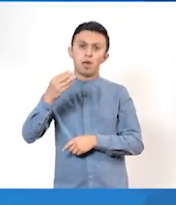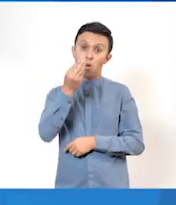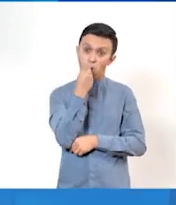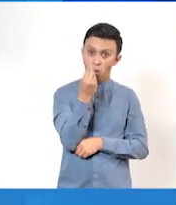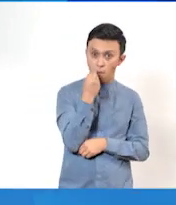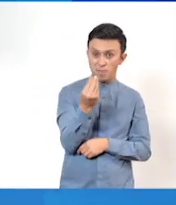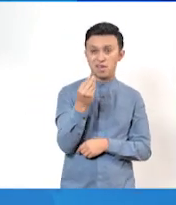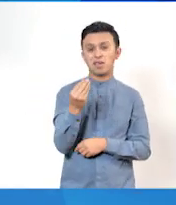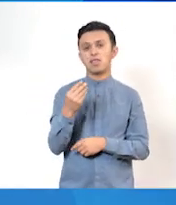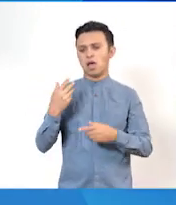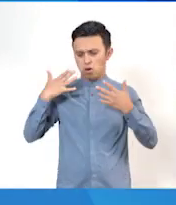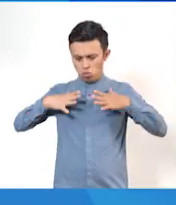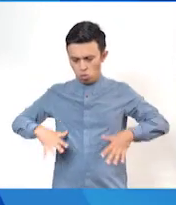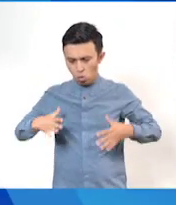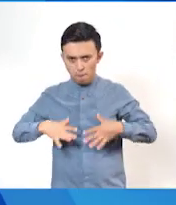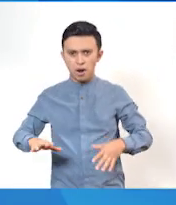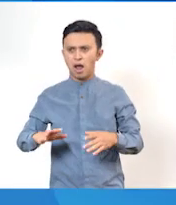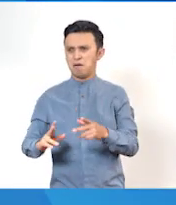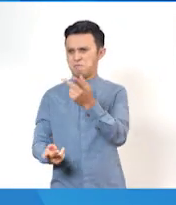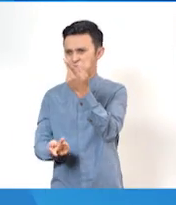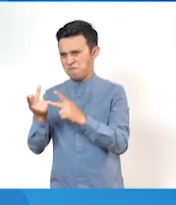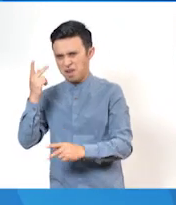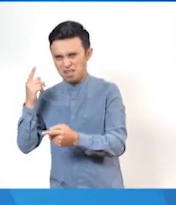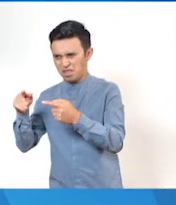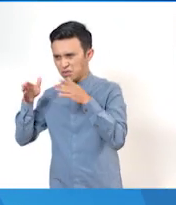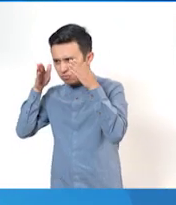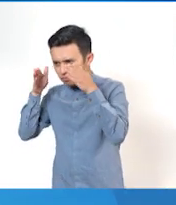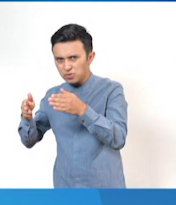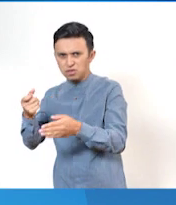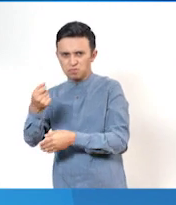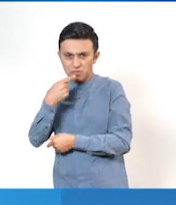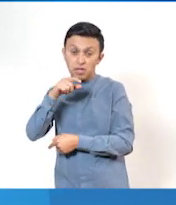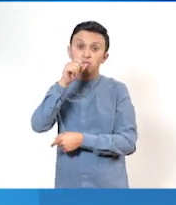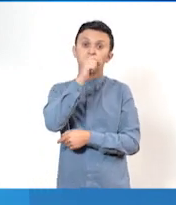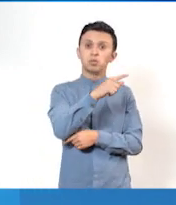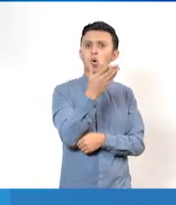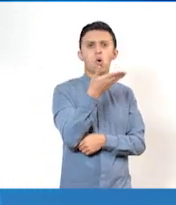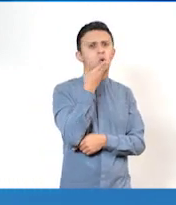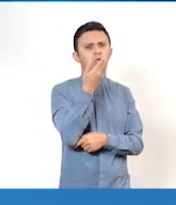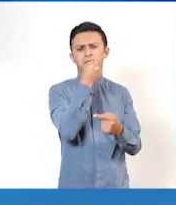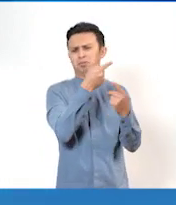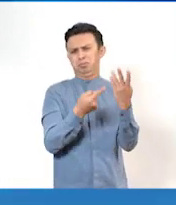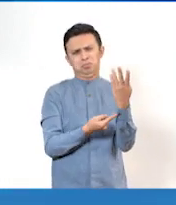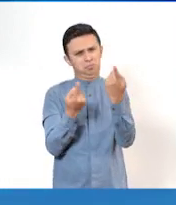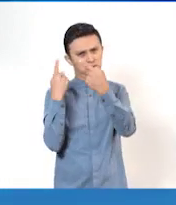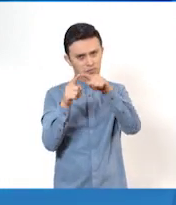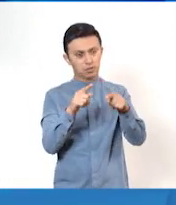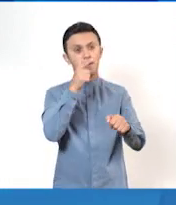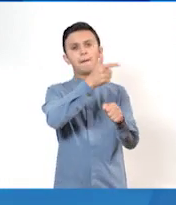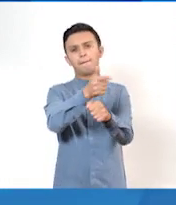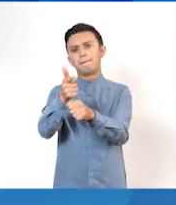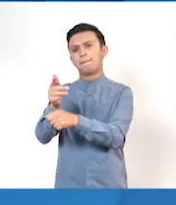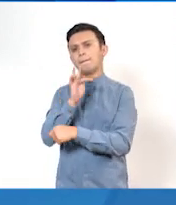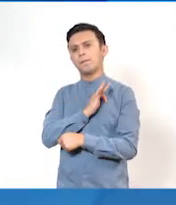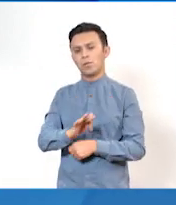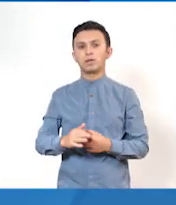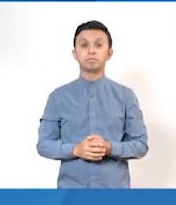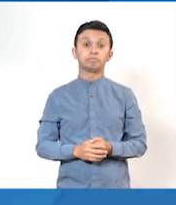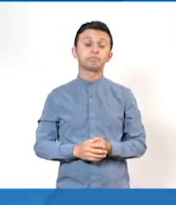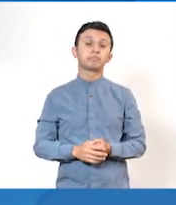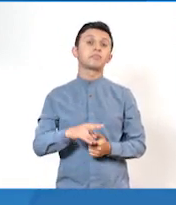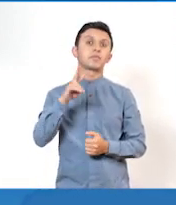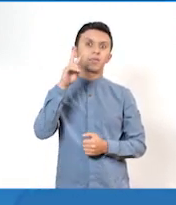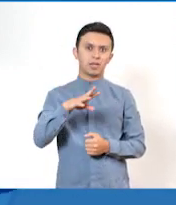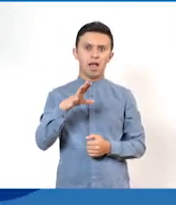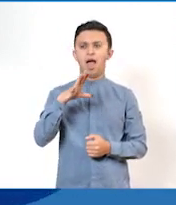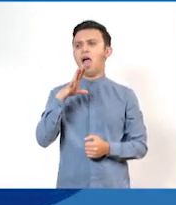la vestimenta, en la herbolaria y en las costumbres y en muchos otros aspectos. Esto es cierto, en muchos lados. Algunas tradiciones que